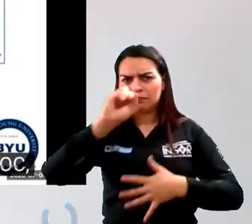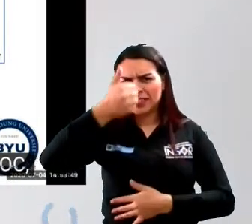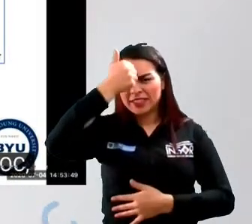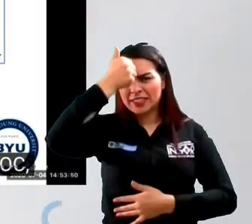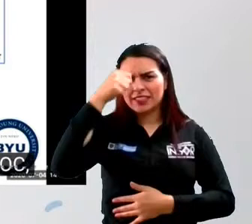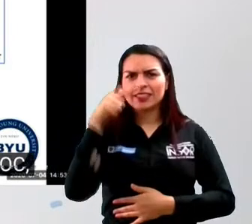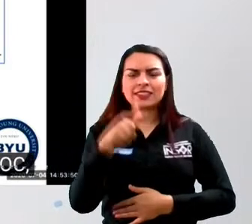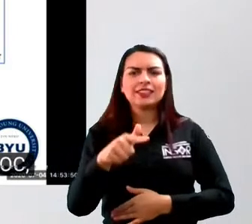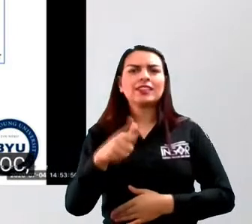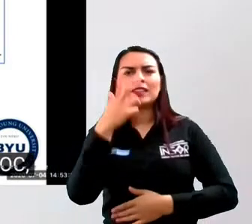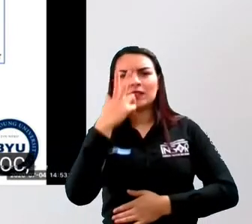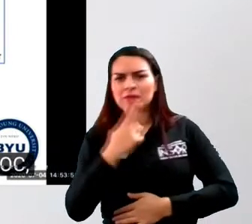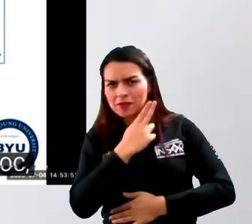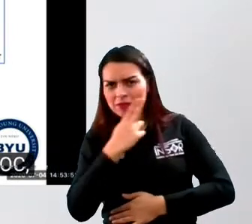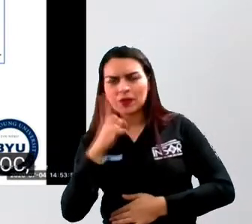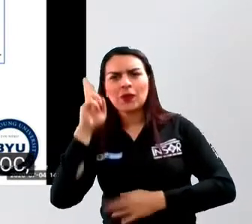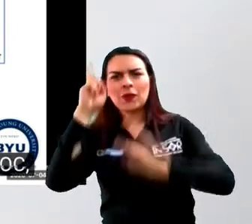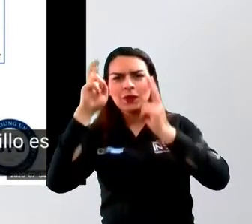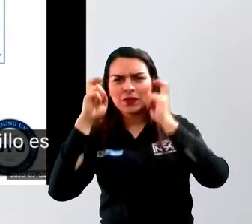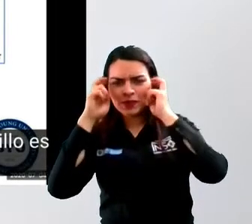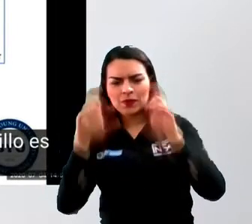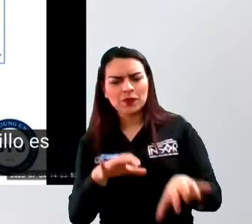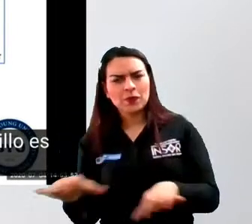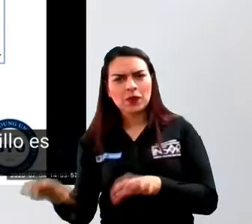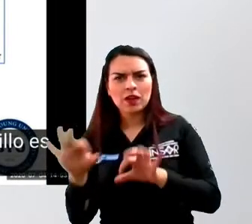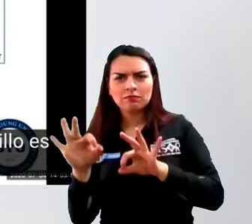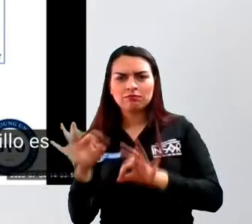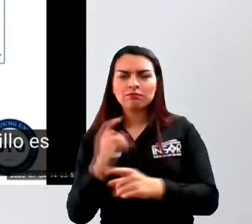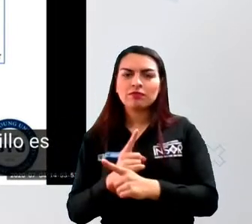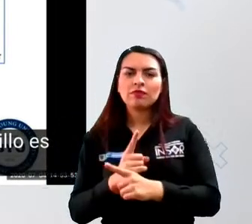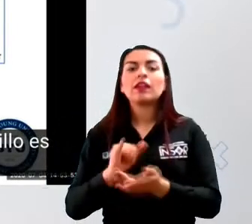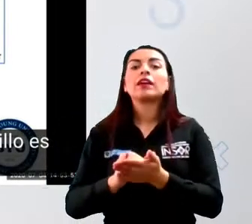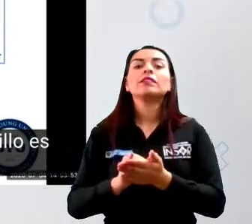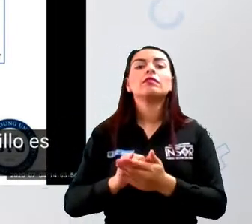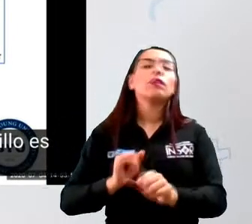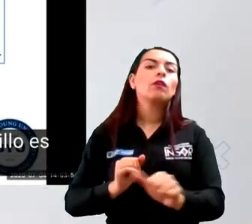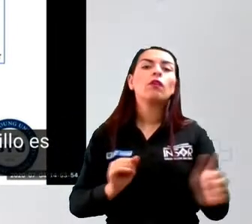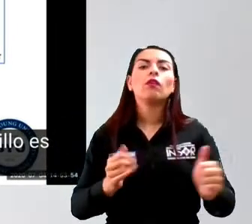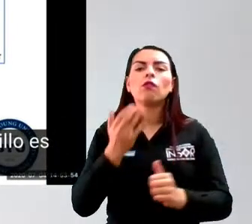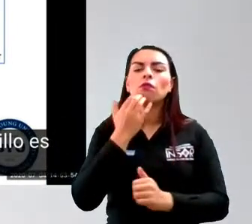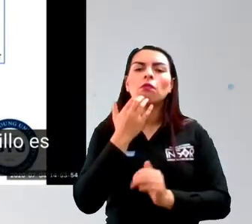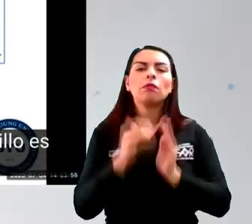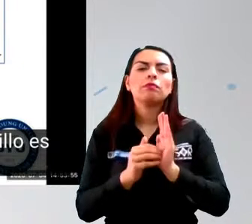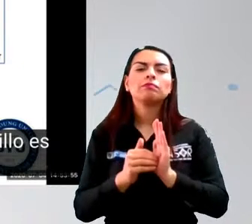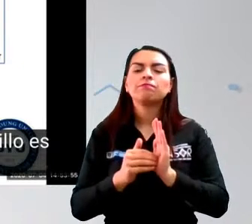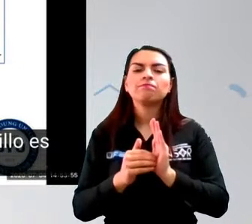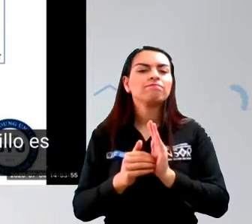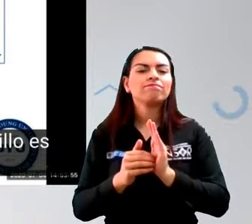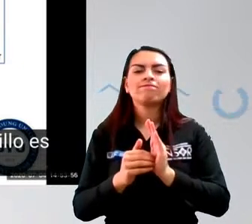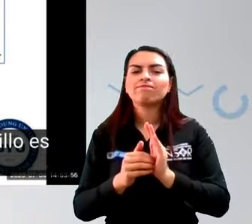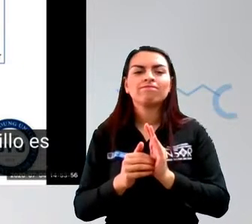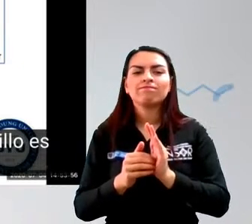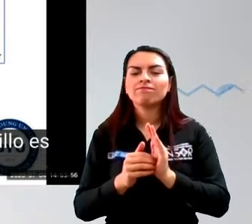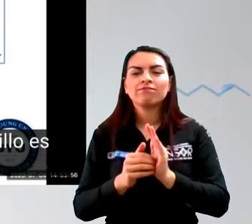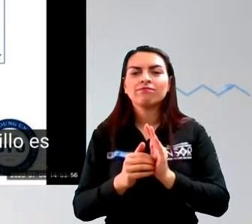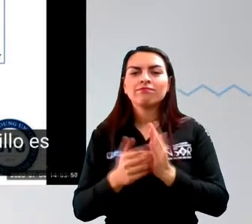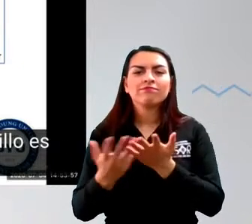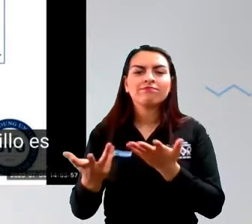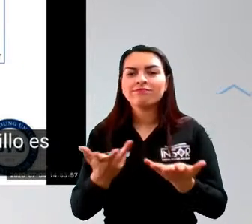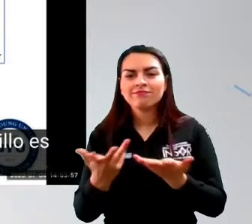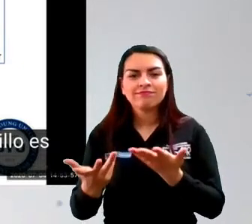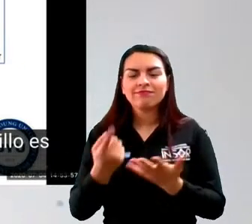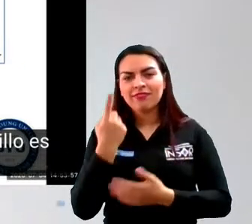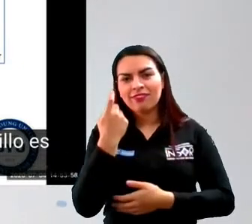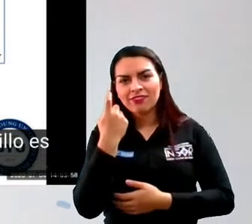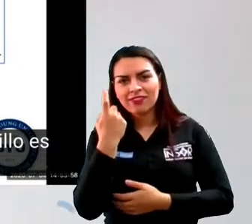También tenemos un curso mediante estudio independiente como un MOOC, donde no hay mucha participación